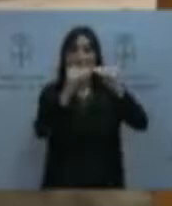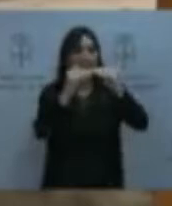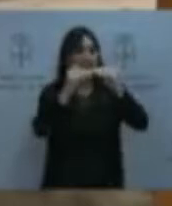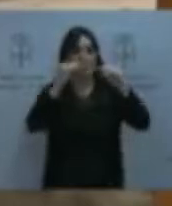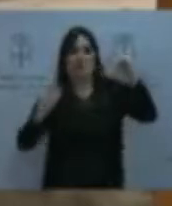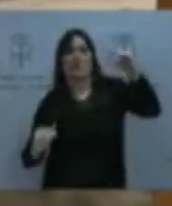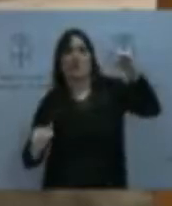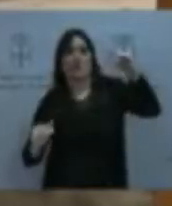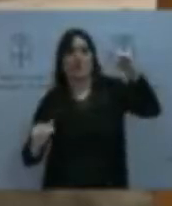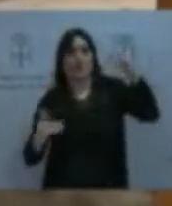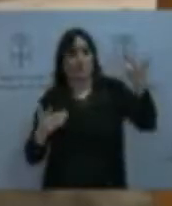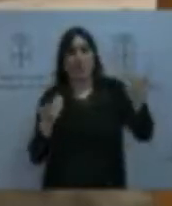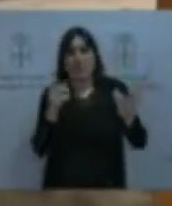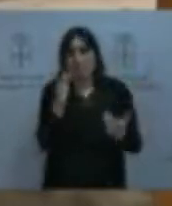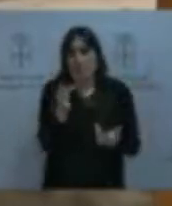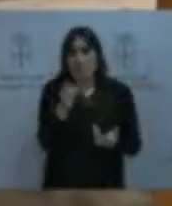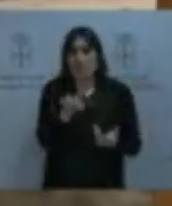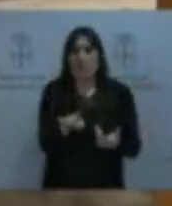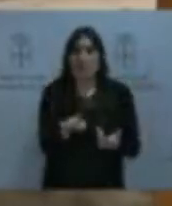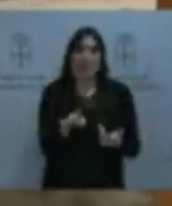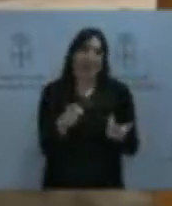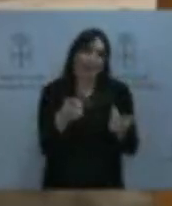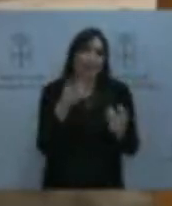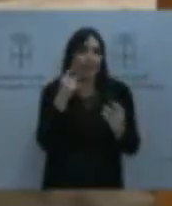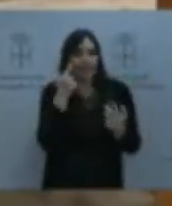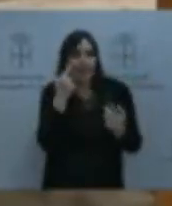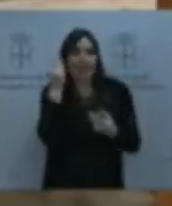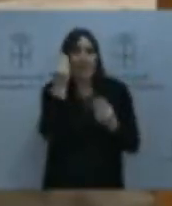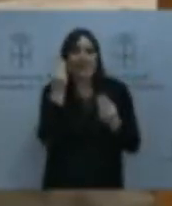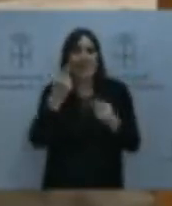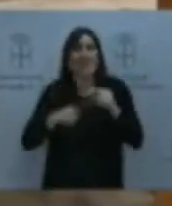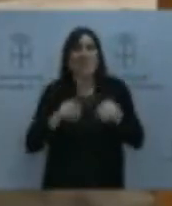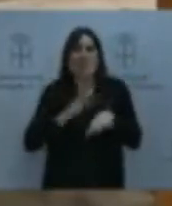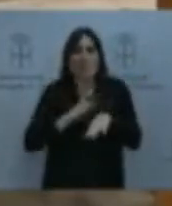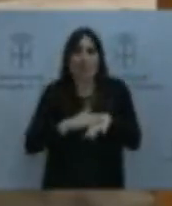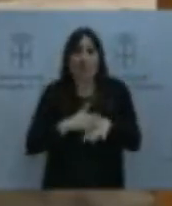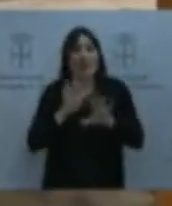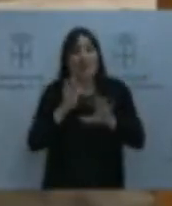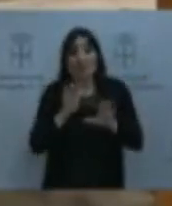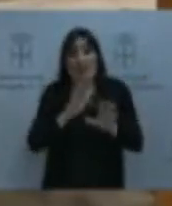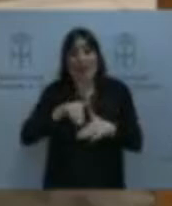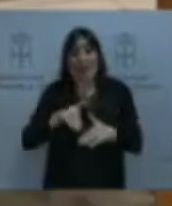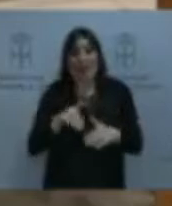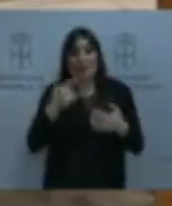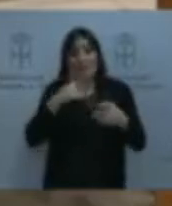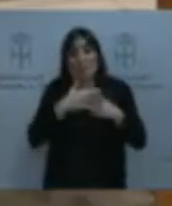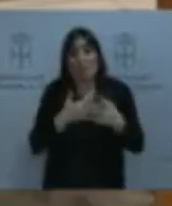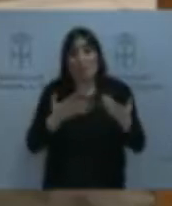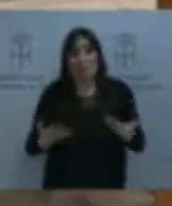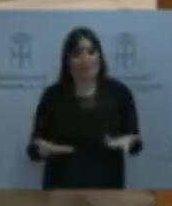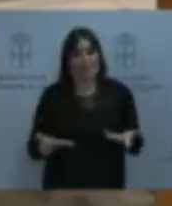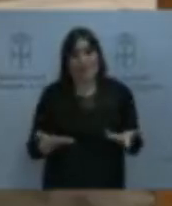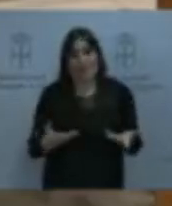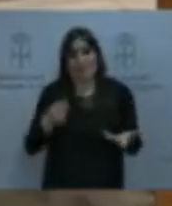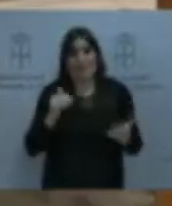de dónde vienen esas diferencias, pero en todo caso lo que nos encontramos es que no se puede negar cuál es esa realidad.